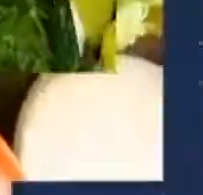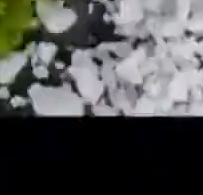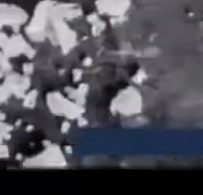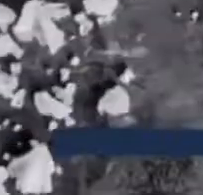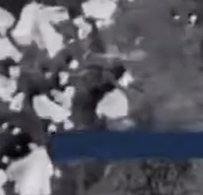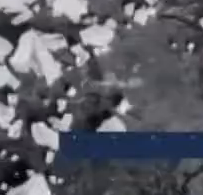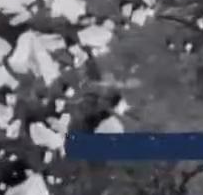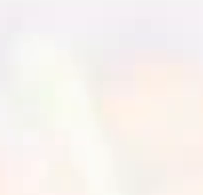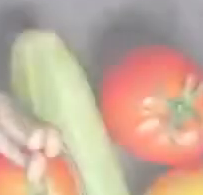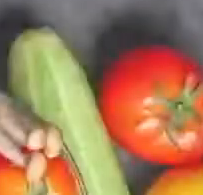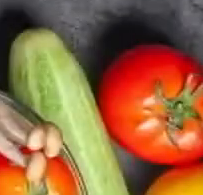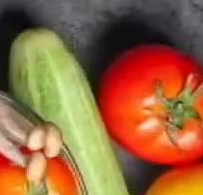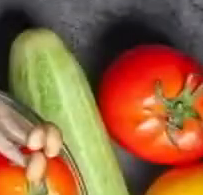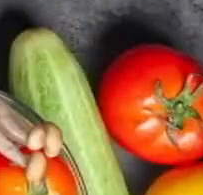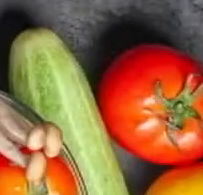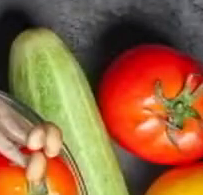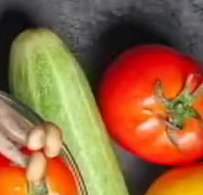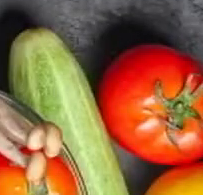costarricense.